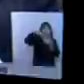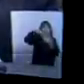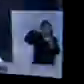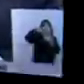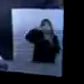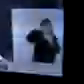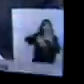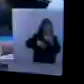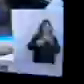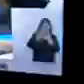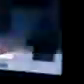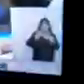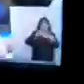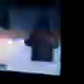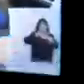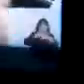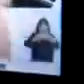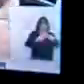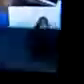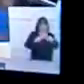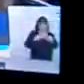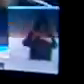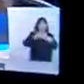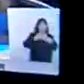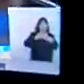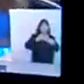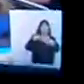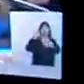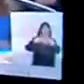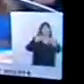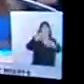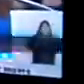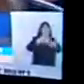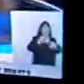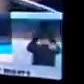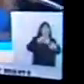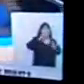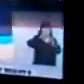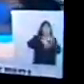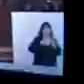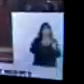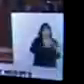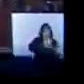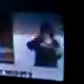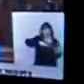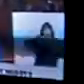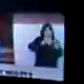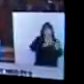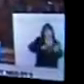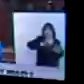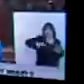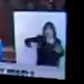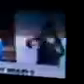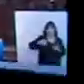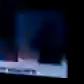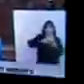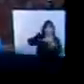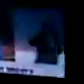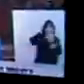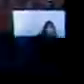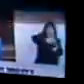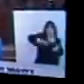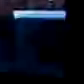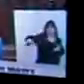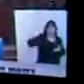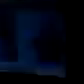Es un plan habilitador que dispara 2 procesos. Uno, la elaboración de planes de ordenamiento territorial en cada uno de los